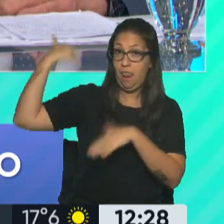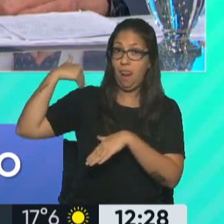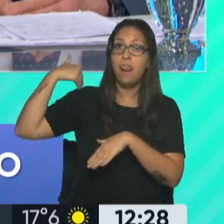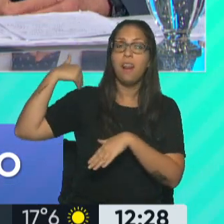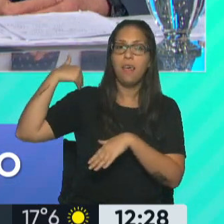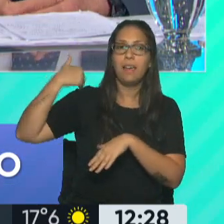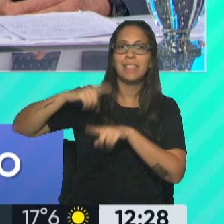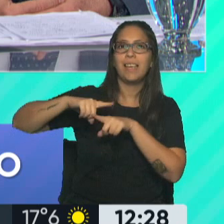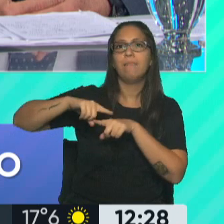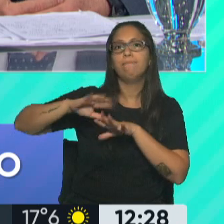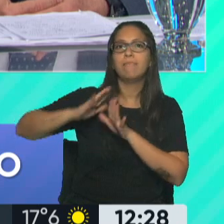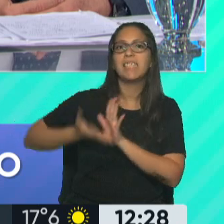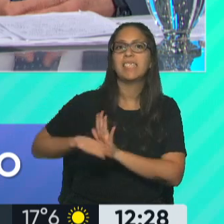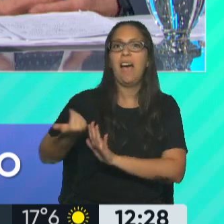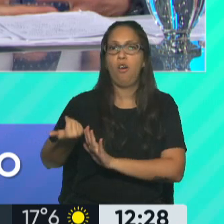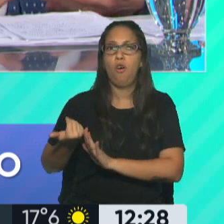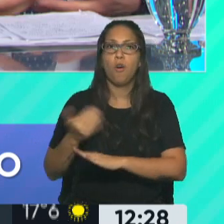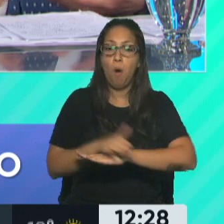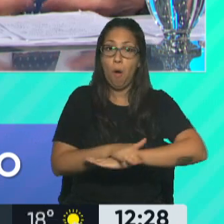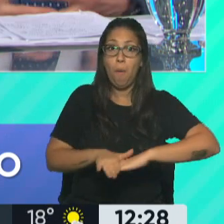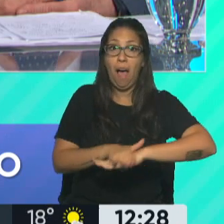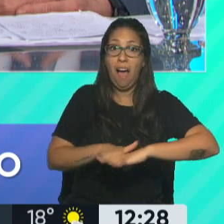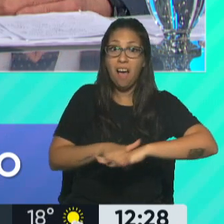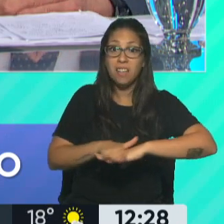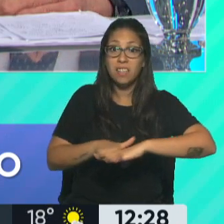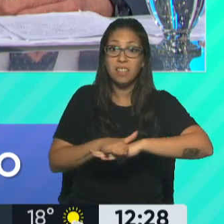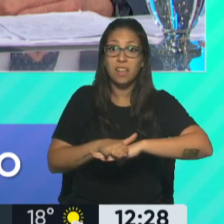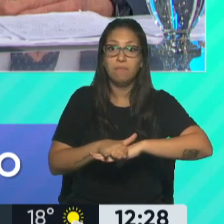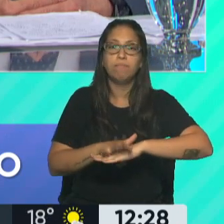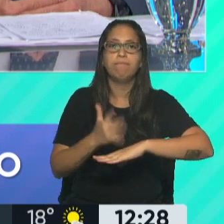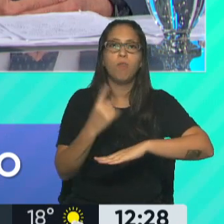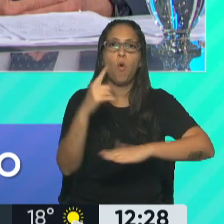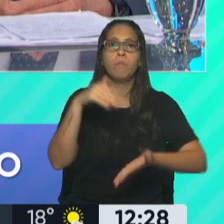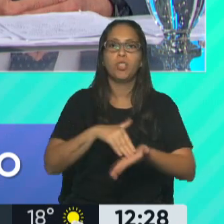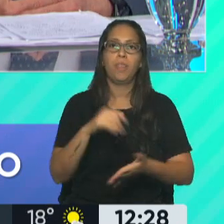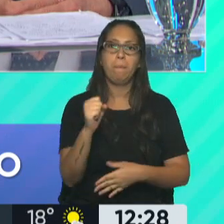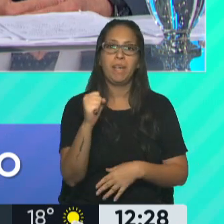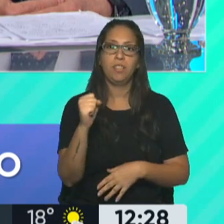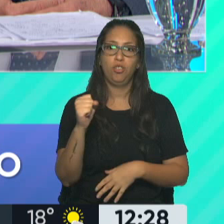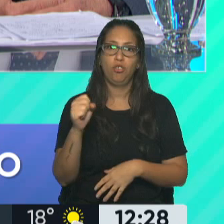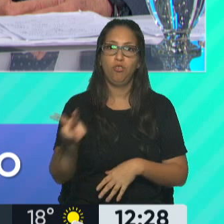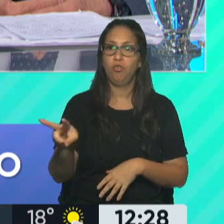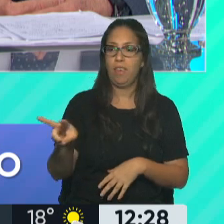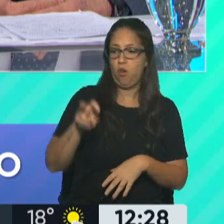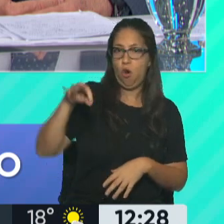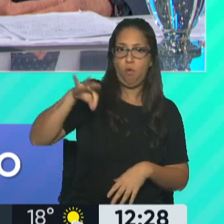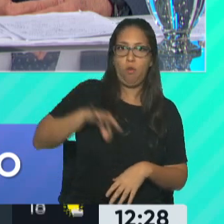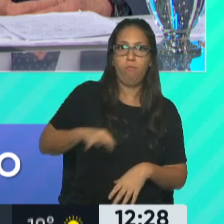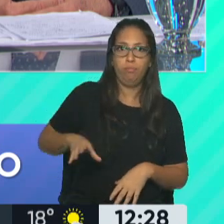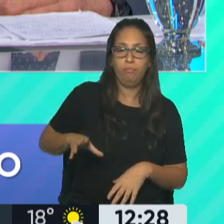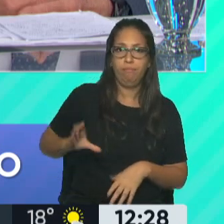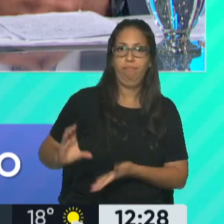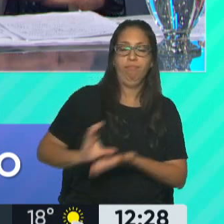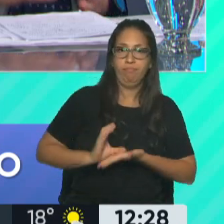¿sí? ese piso pasa a más o menos cerca de 1 millón de pesos de bolsillo. ¿Sí? Sí. Con lo